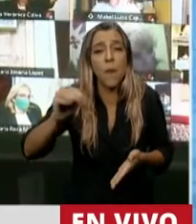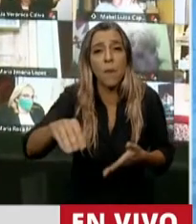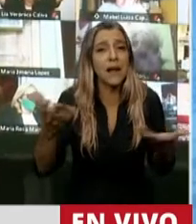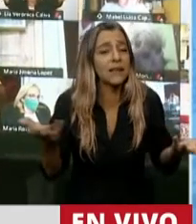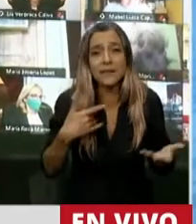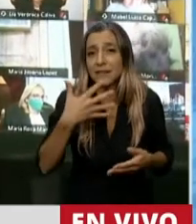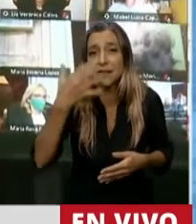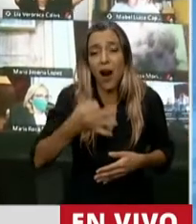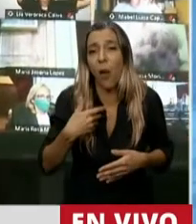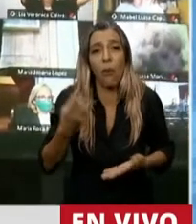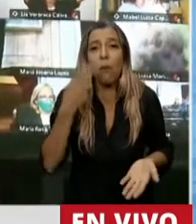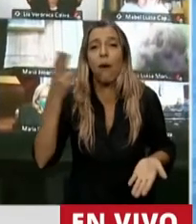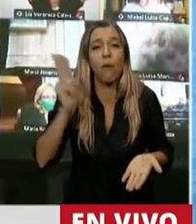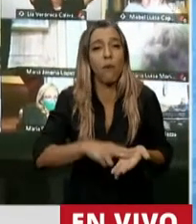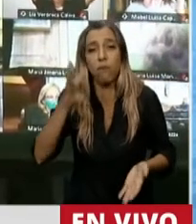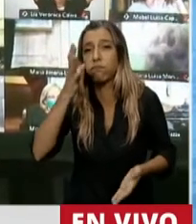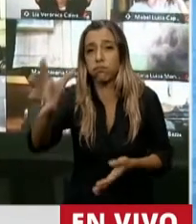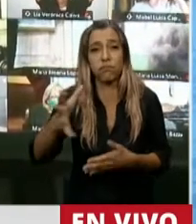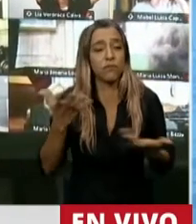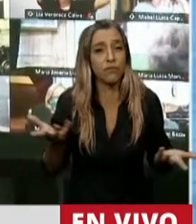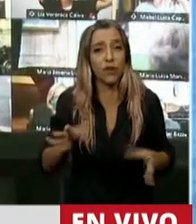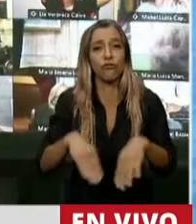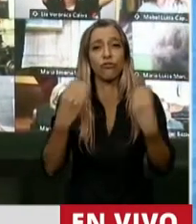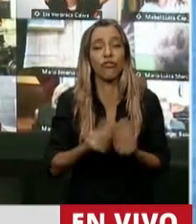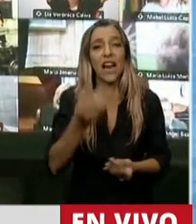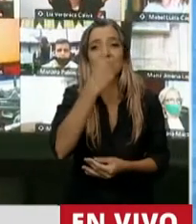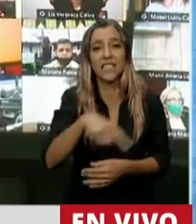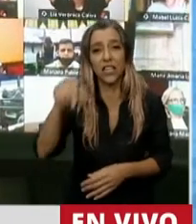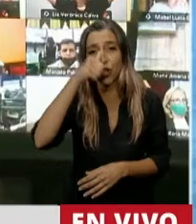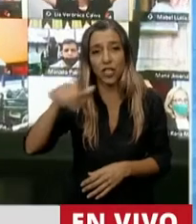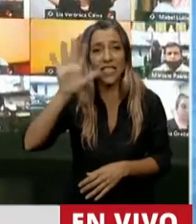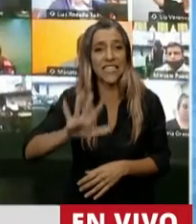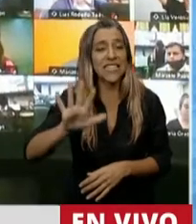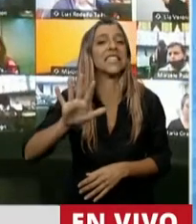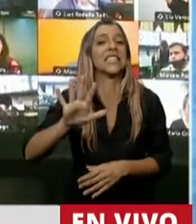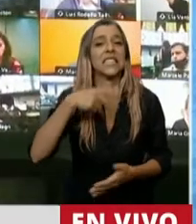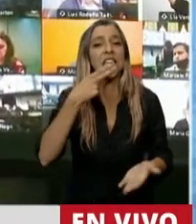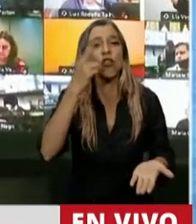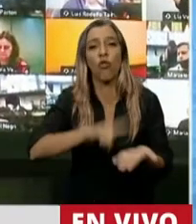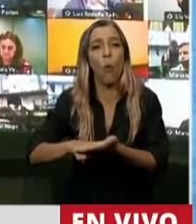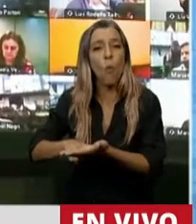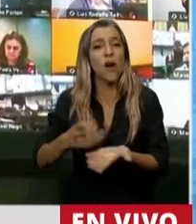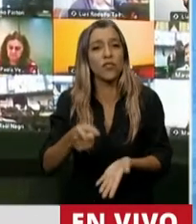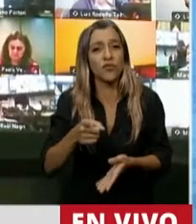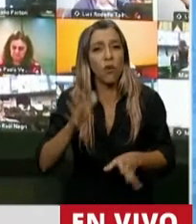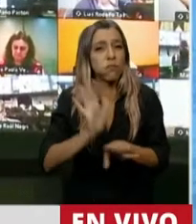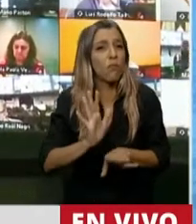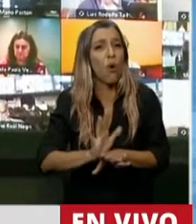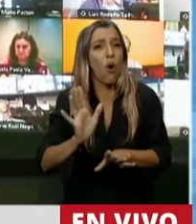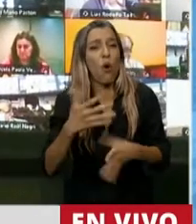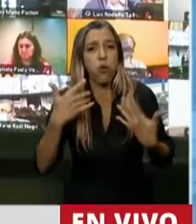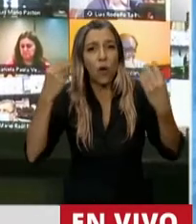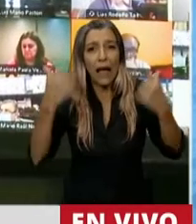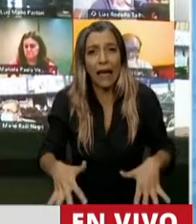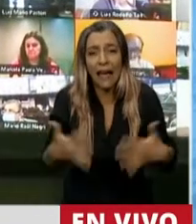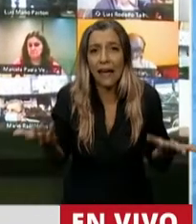burocratización fiscal, con más de 165 impuestos que, además de encarecer el sistema, atenta directamente